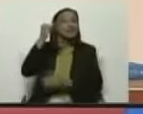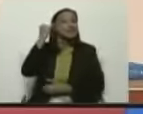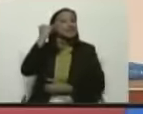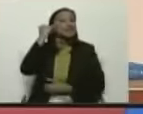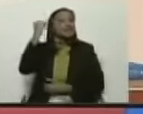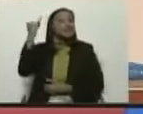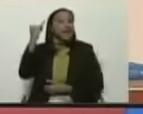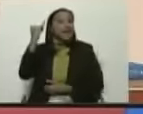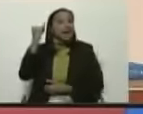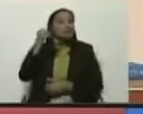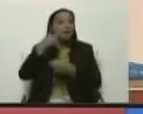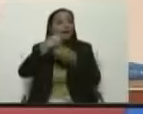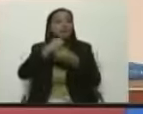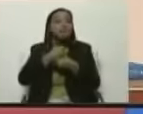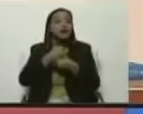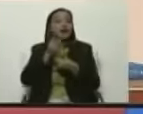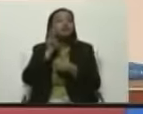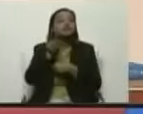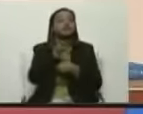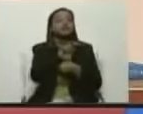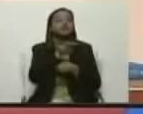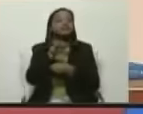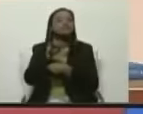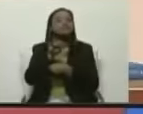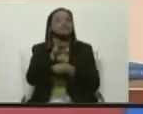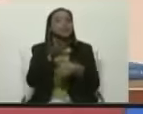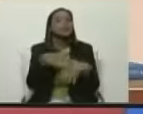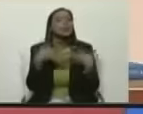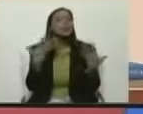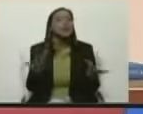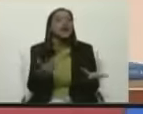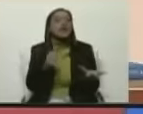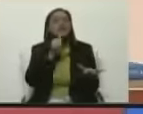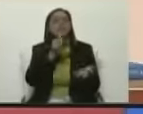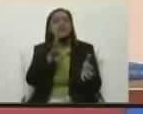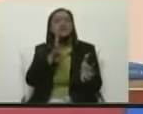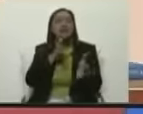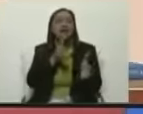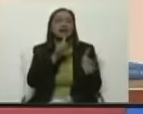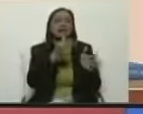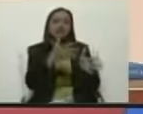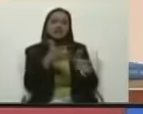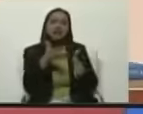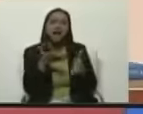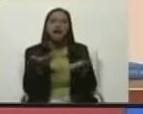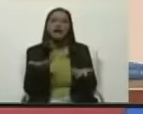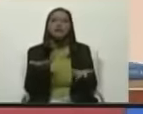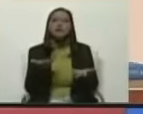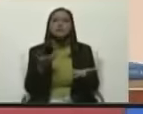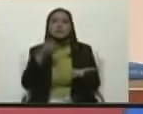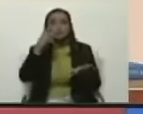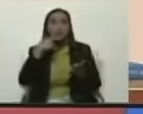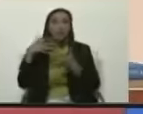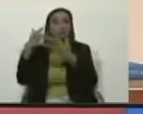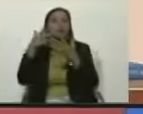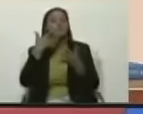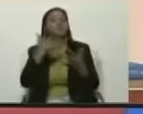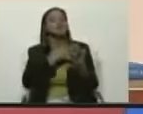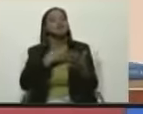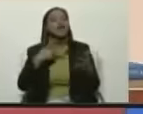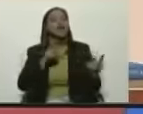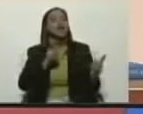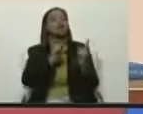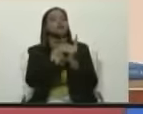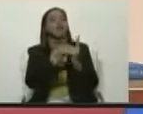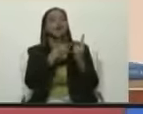Entonces, cuando Estados Unidos dice queremos hablar con Nicolás Maduro, entonces ahí se suman dos cosas, es porque está y porque se va a